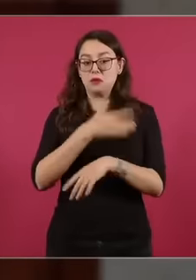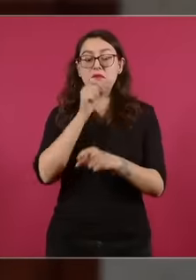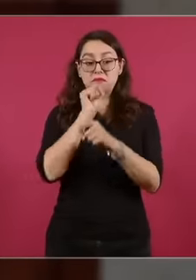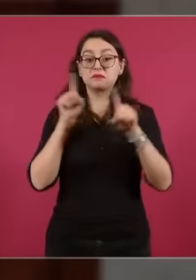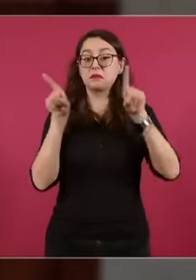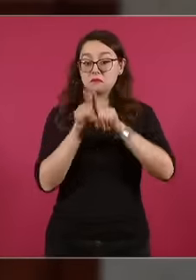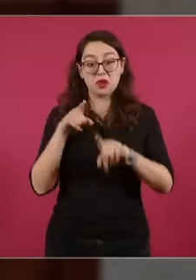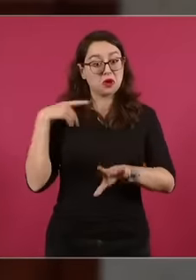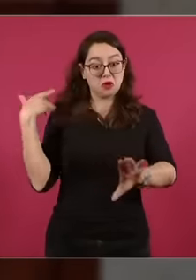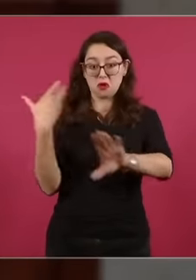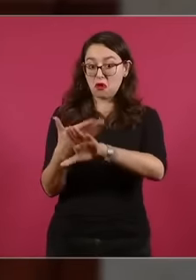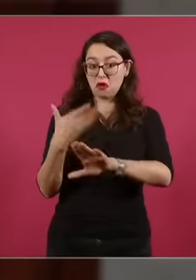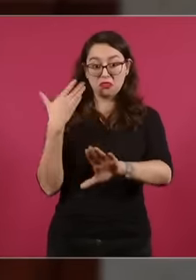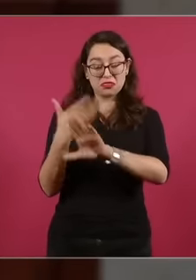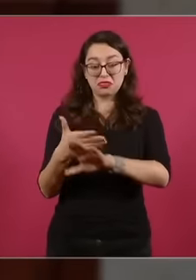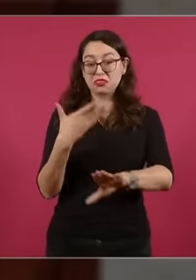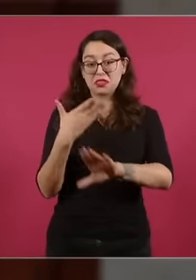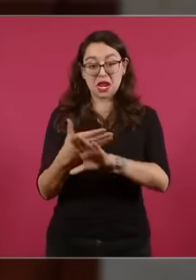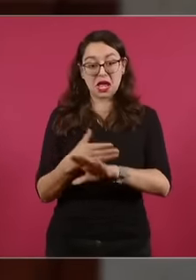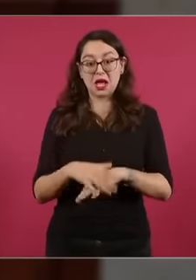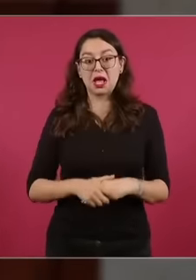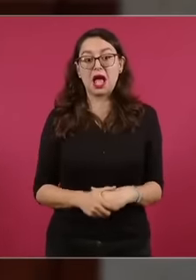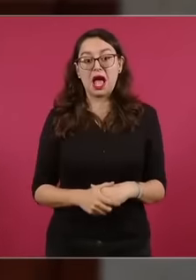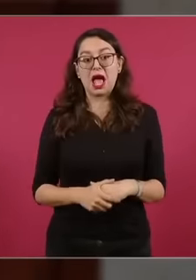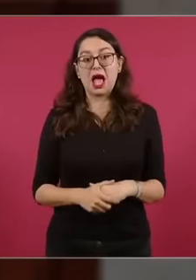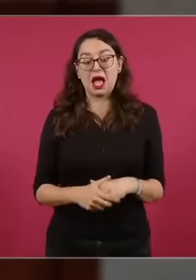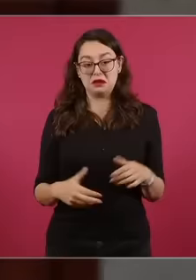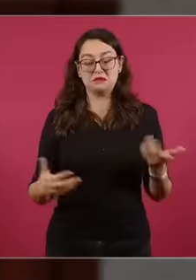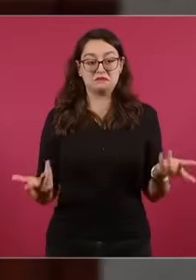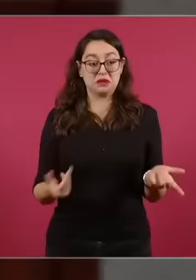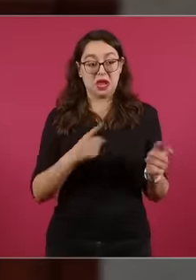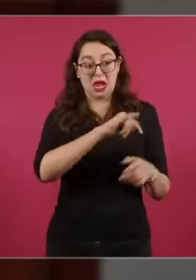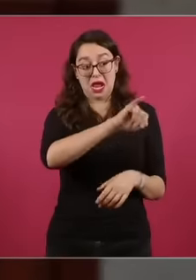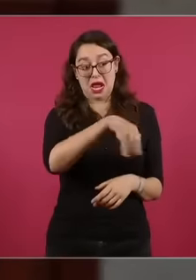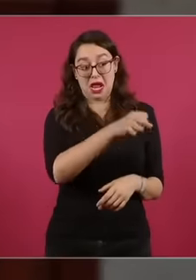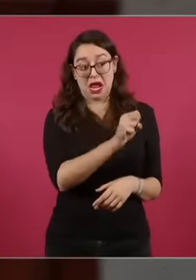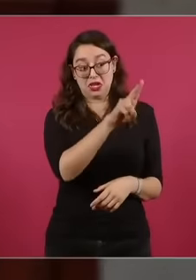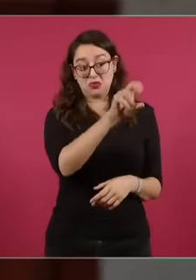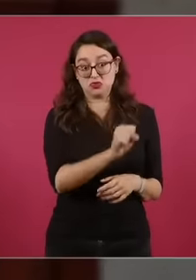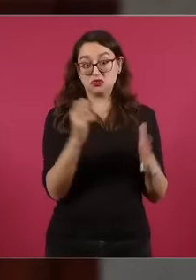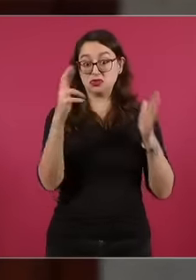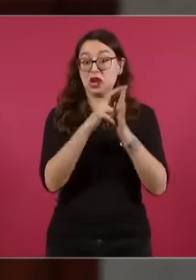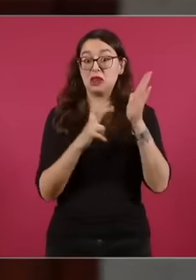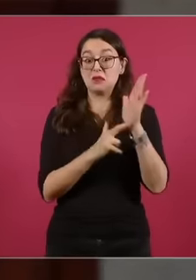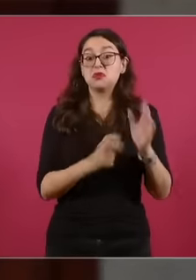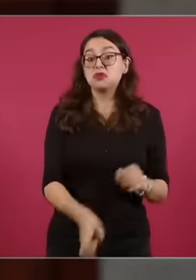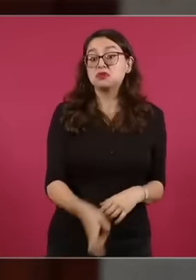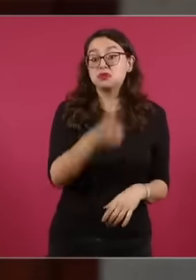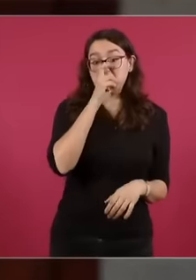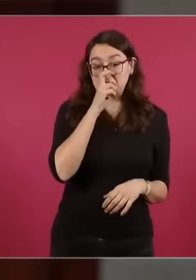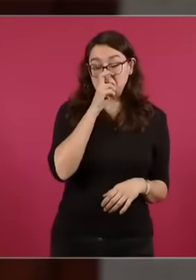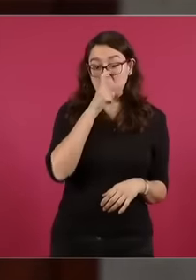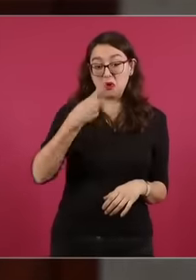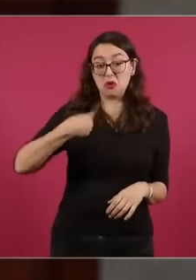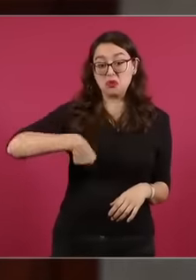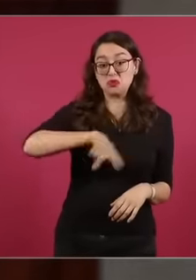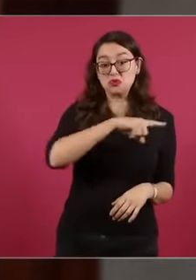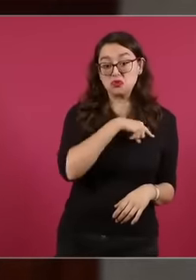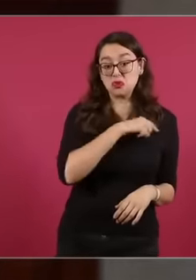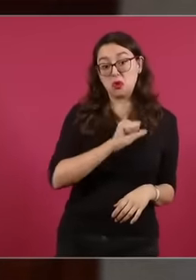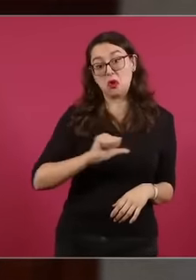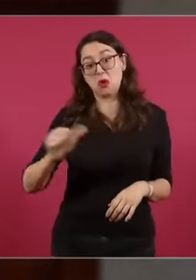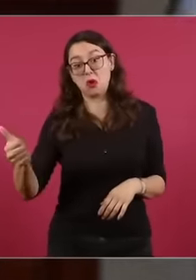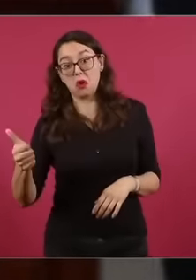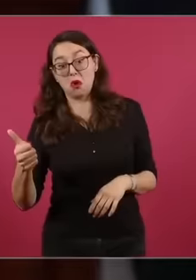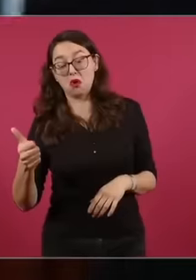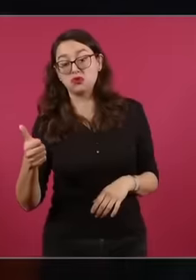reglamento, porque Jesús se lo aplica a unos cuantos, no a todos, y ya la despidieron de su trabajo